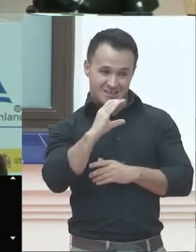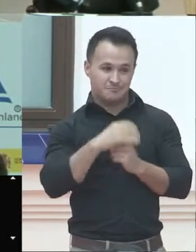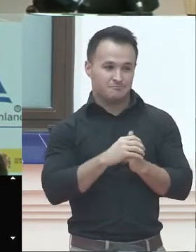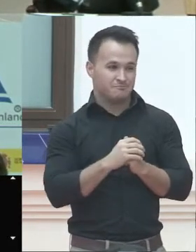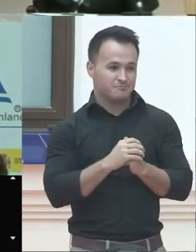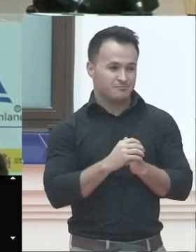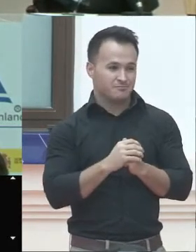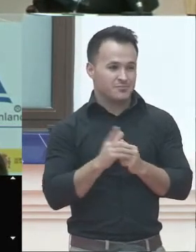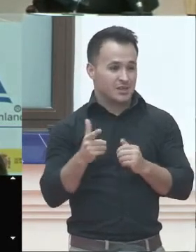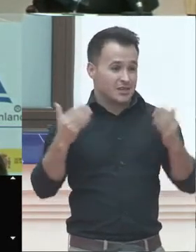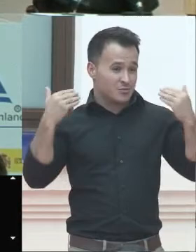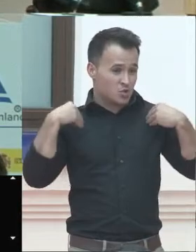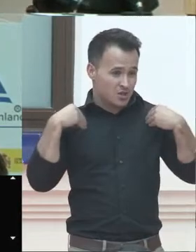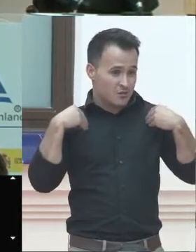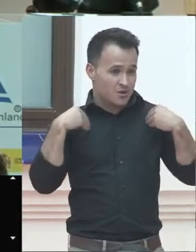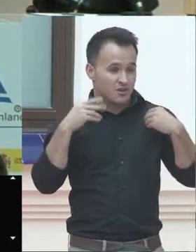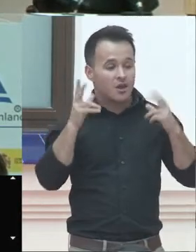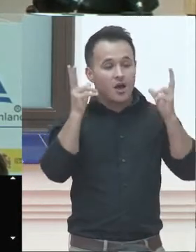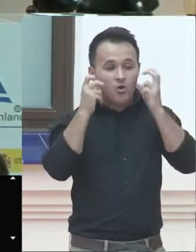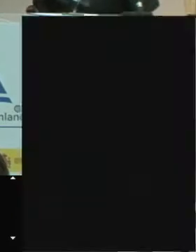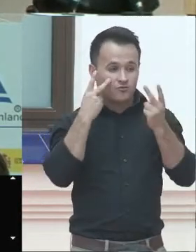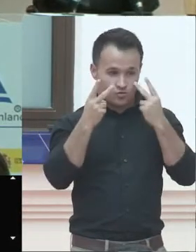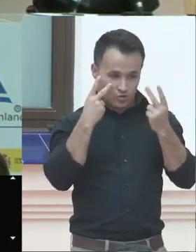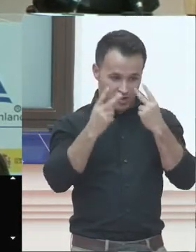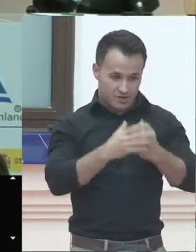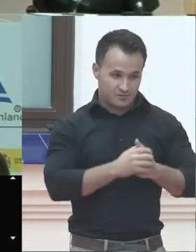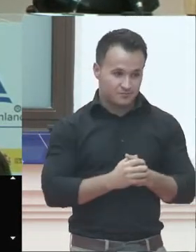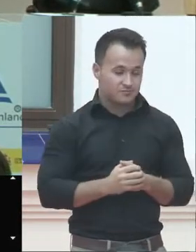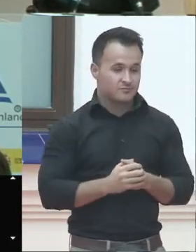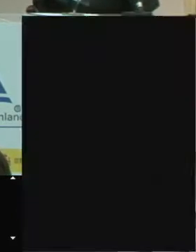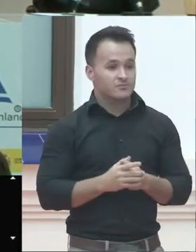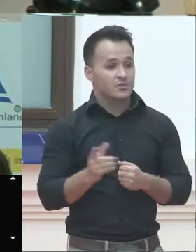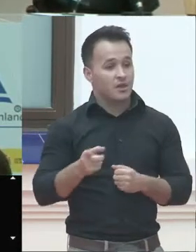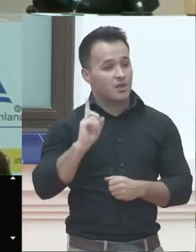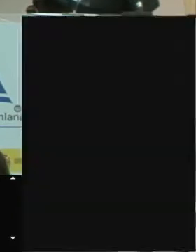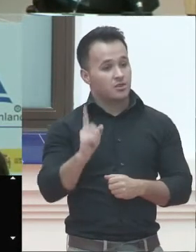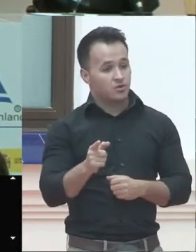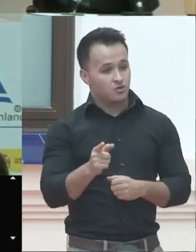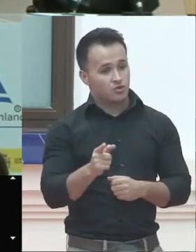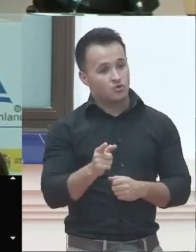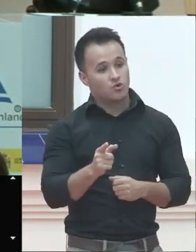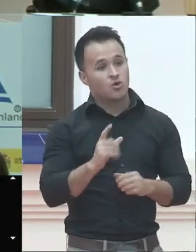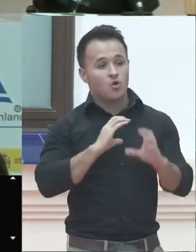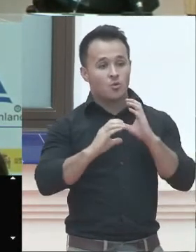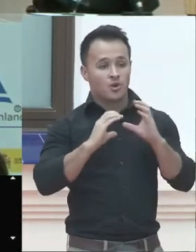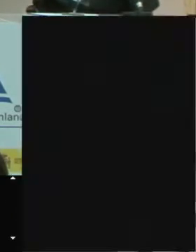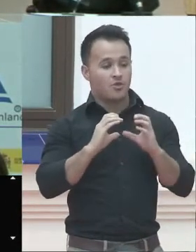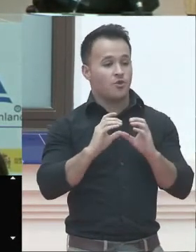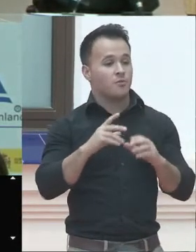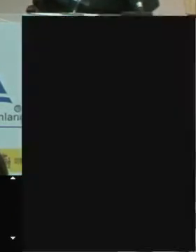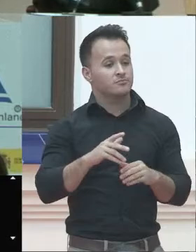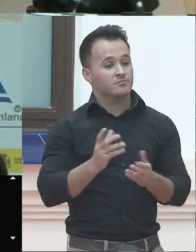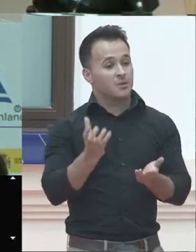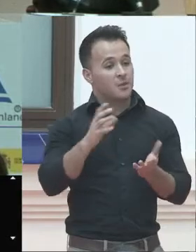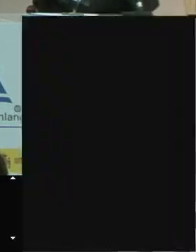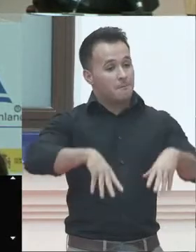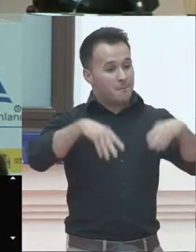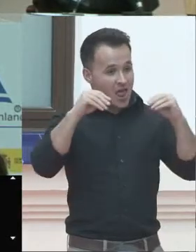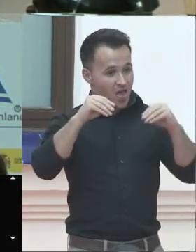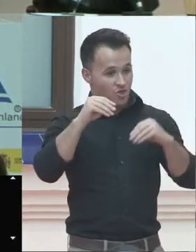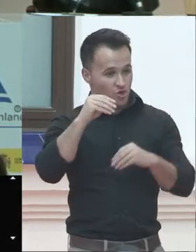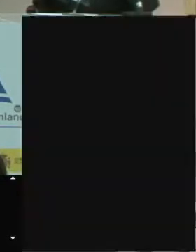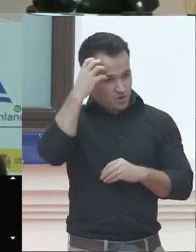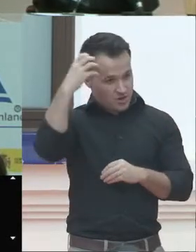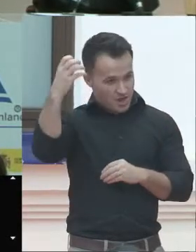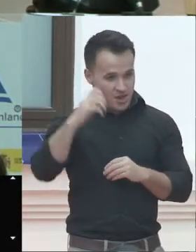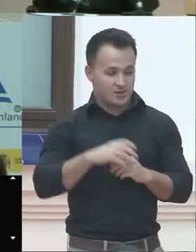audiovisuales y es responsable, entre otros, del proyecto de accesibilidad universal del Plan Director de Rehabilitación del Palacio Real de Río Frío para Patrimonio